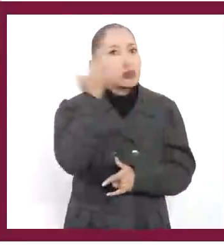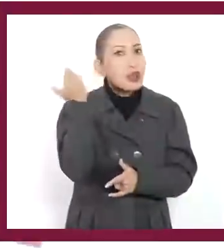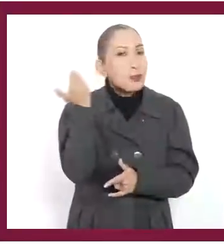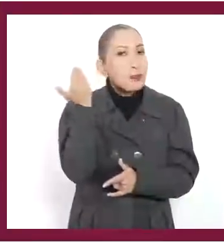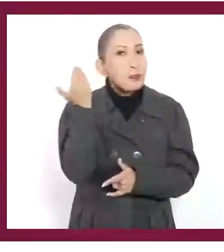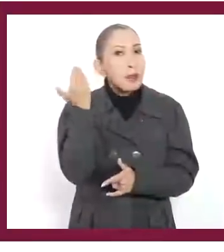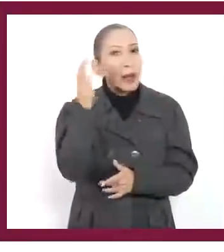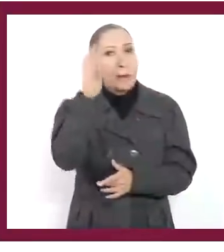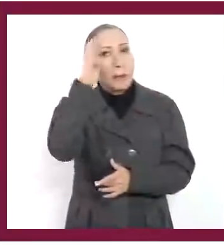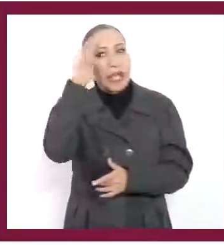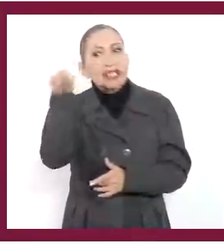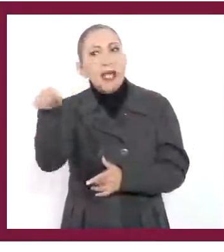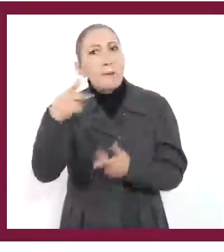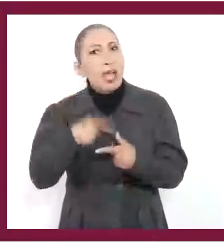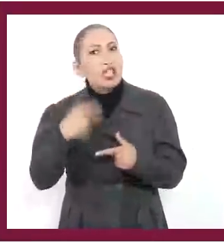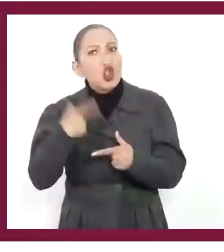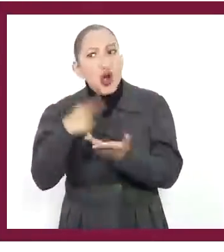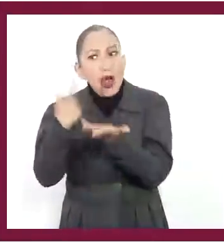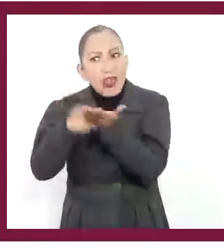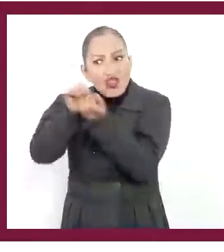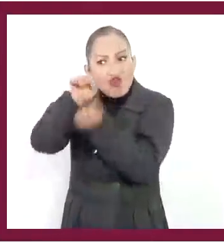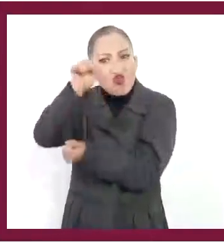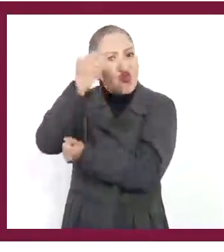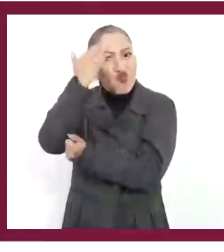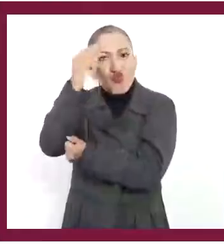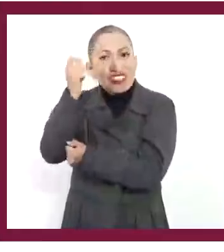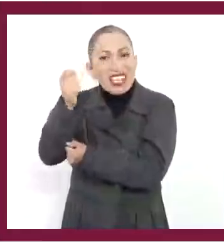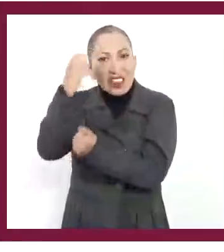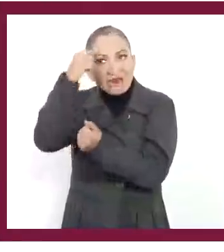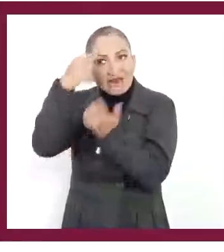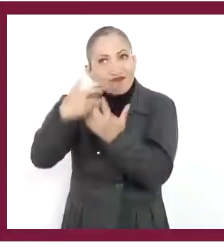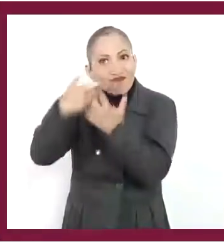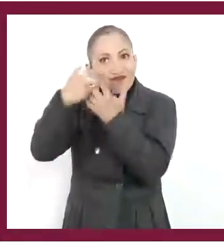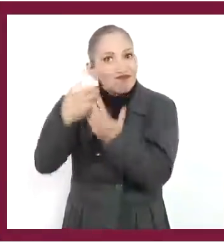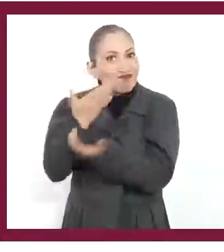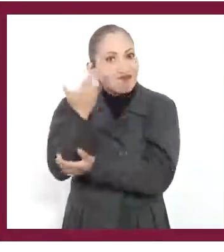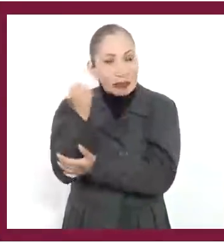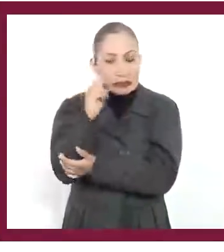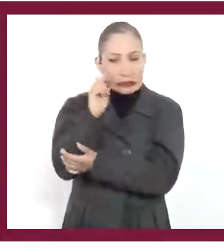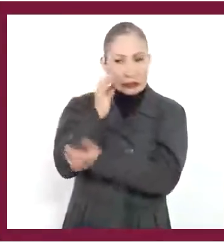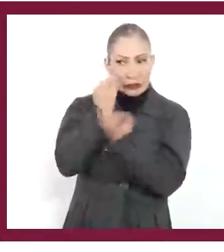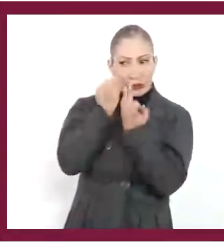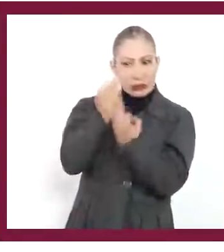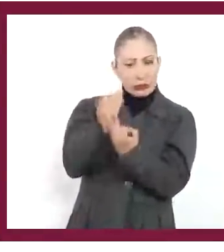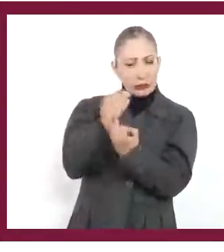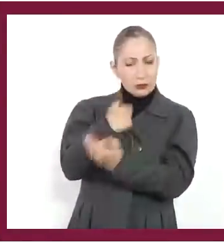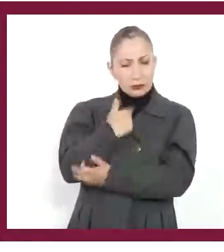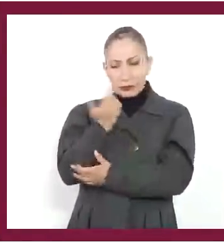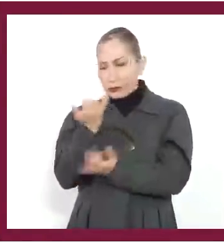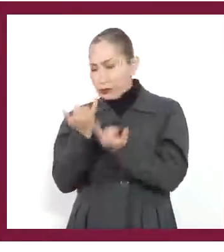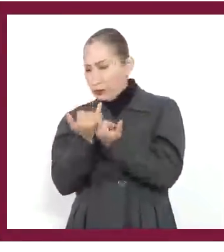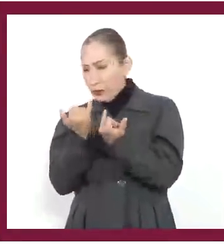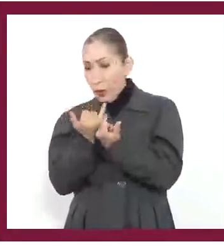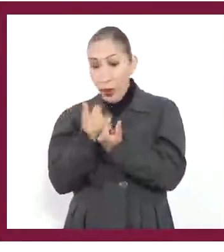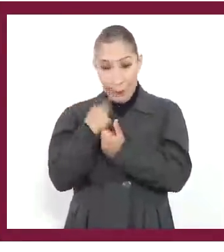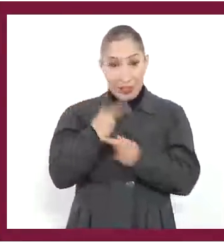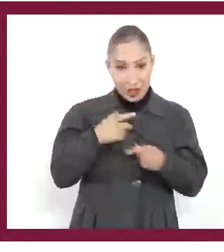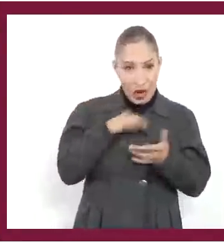qué piensa el protagonista ni conoce su proceso de razonamiento, lo cual le permite, igual que al